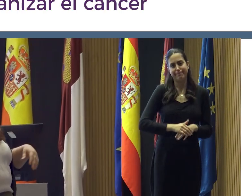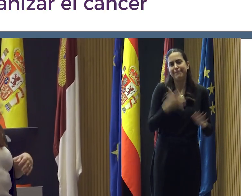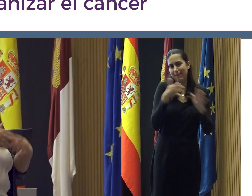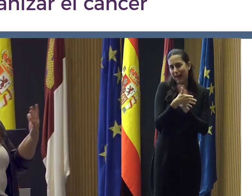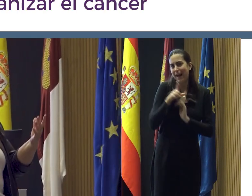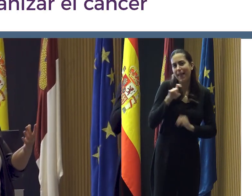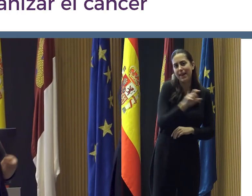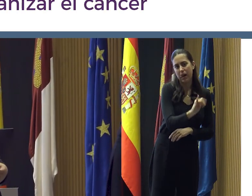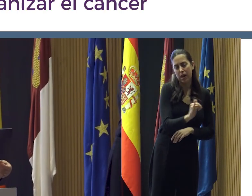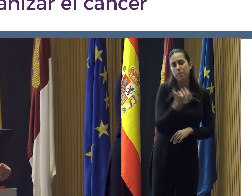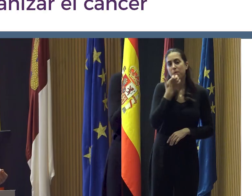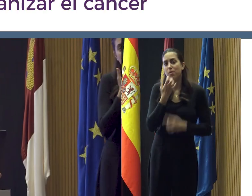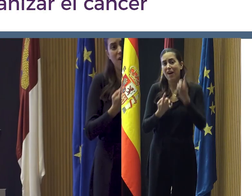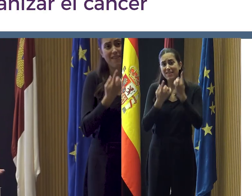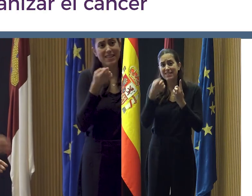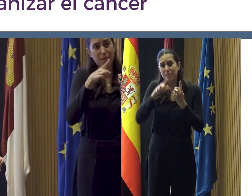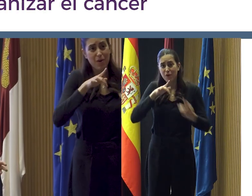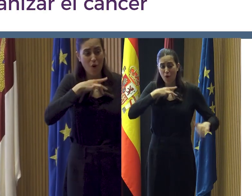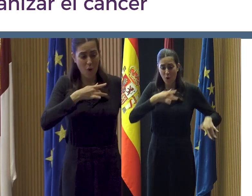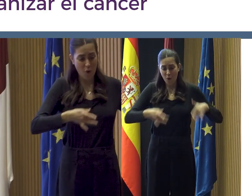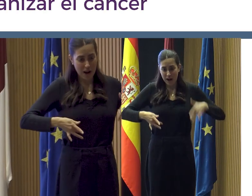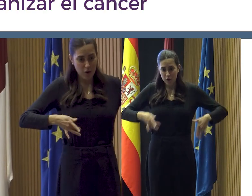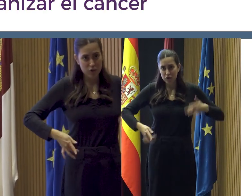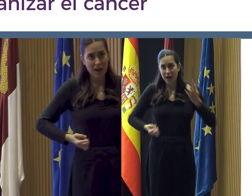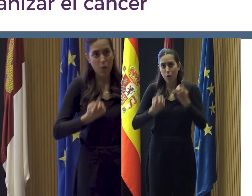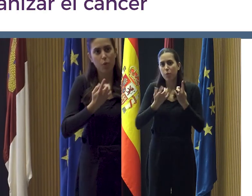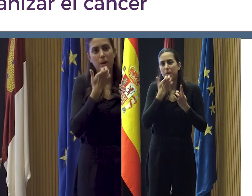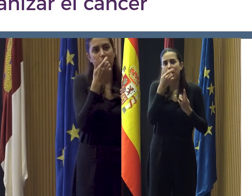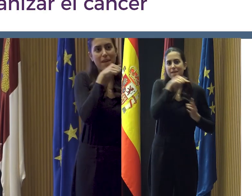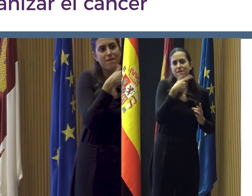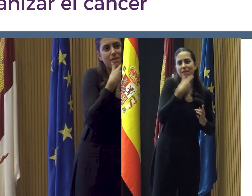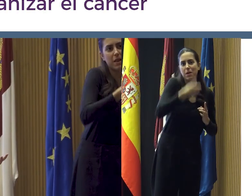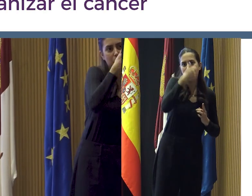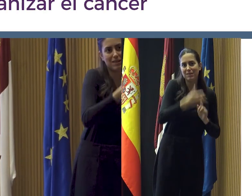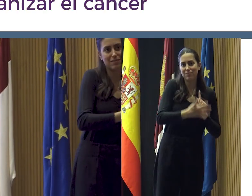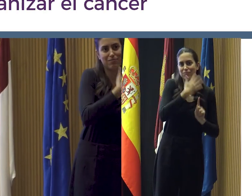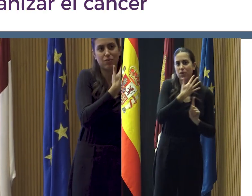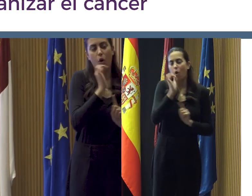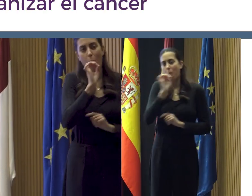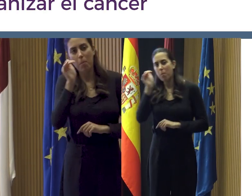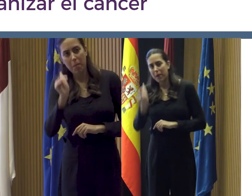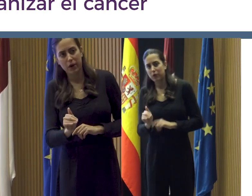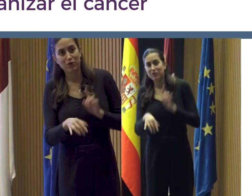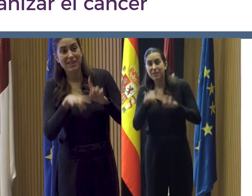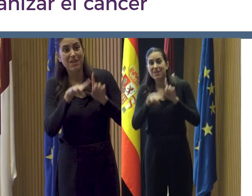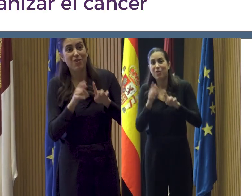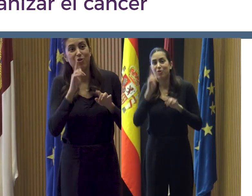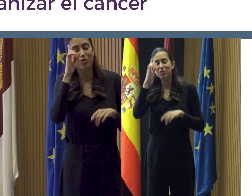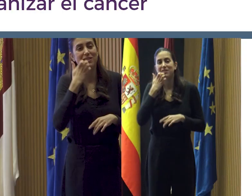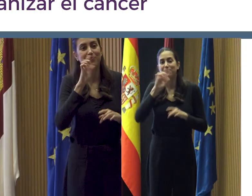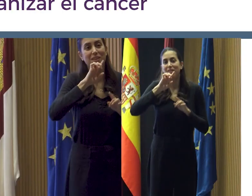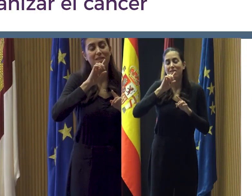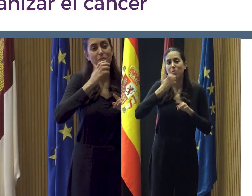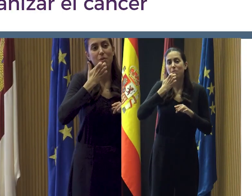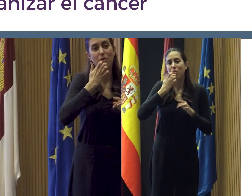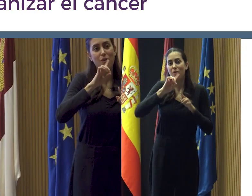más susceptibles que otros a padecer cáncer. No se sabe exactamente por qué. Una de las causas puede ser lo que hemos hablado antes,